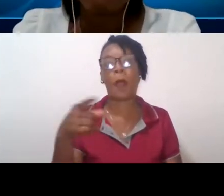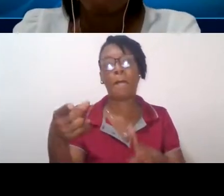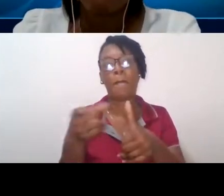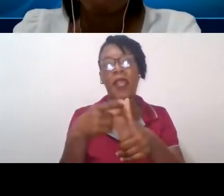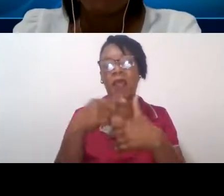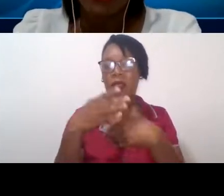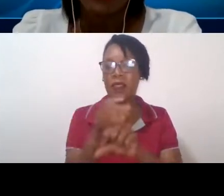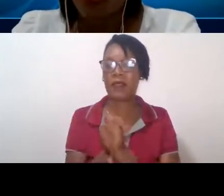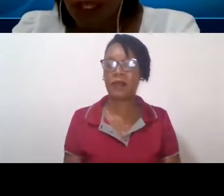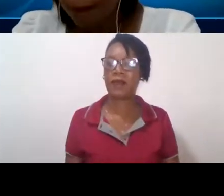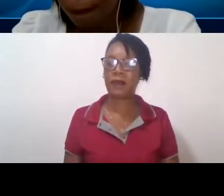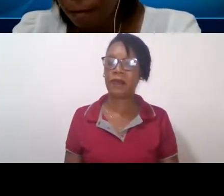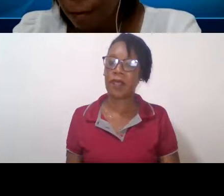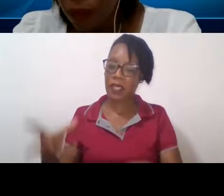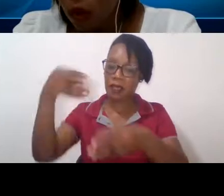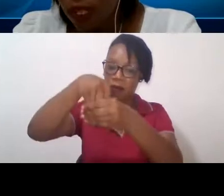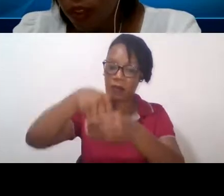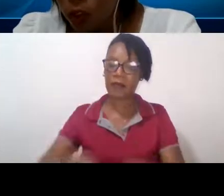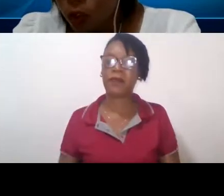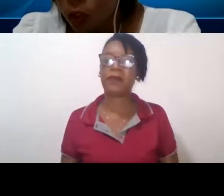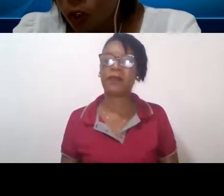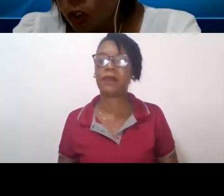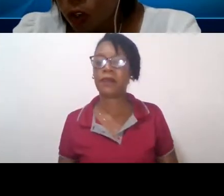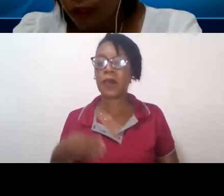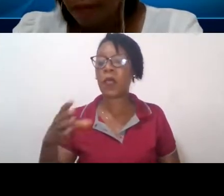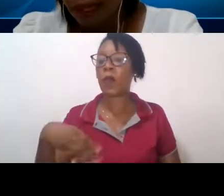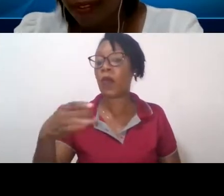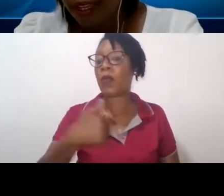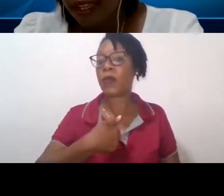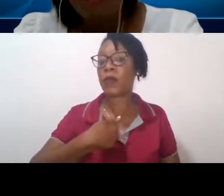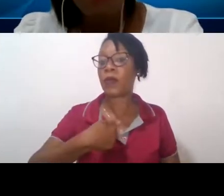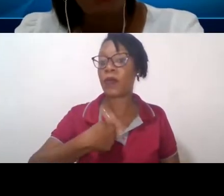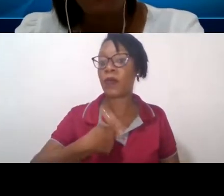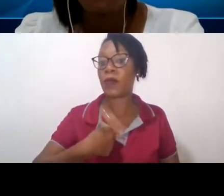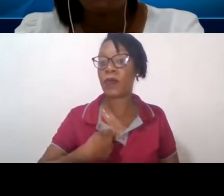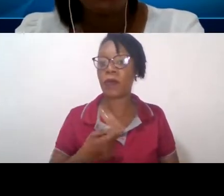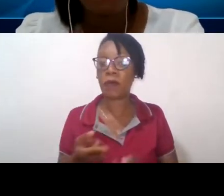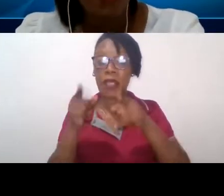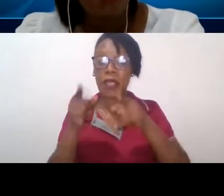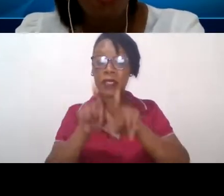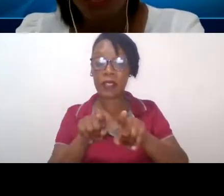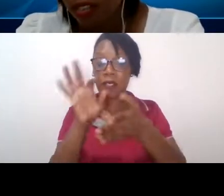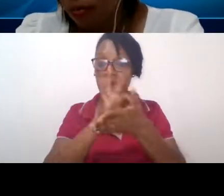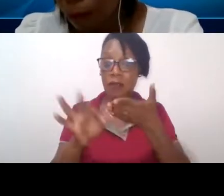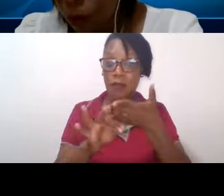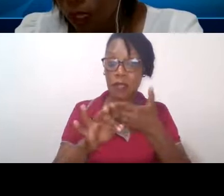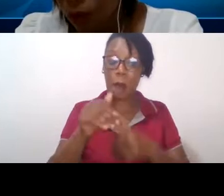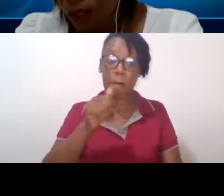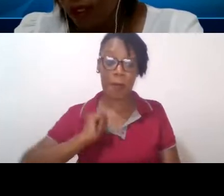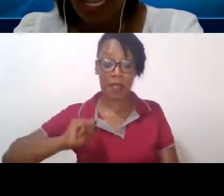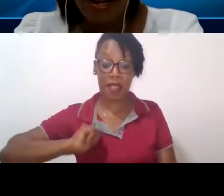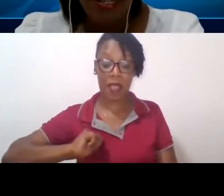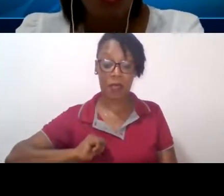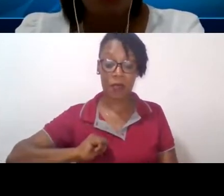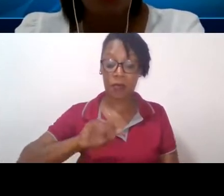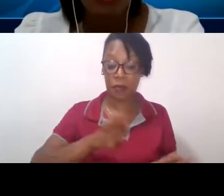hagan, incluir. Cuando yo pasé a mi hijo de un sistema privado a un sistema público,